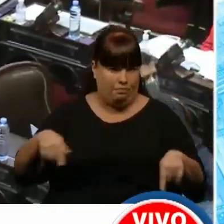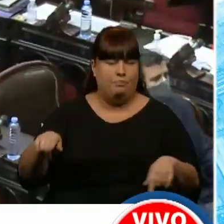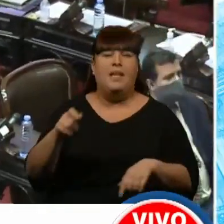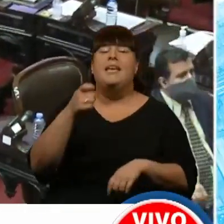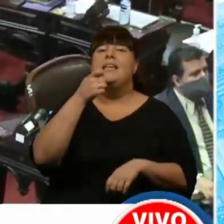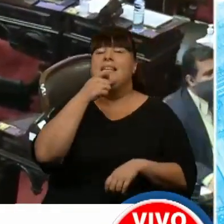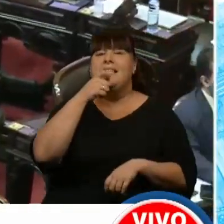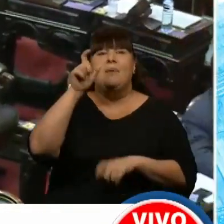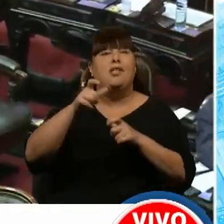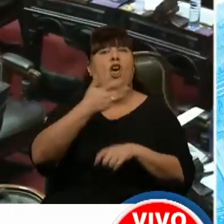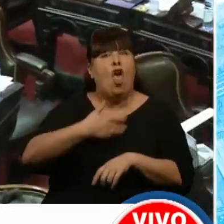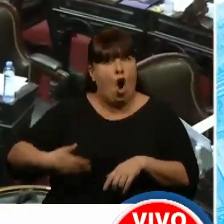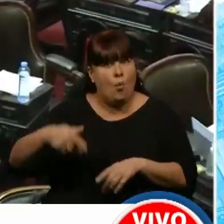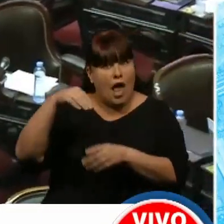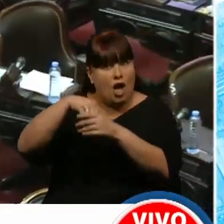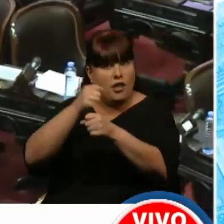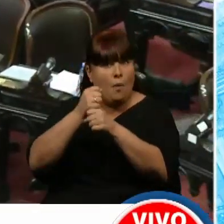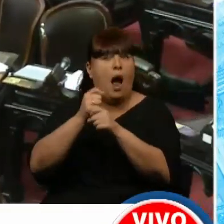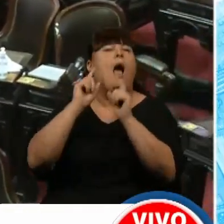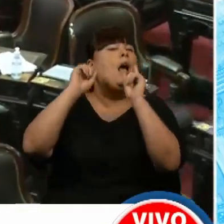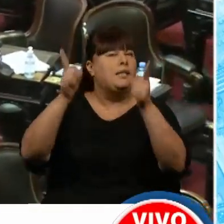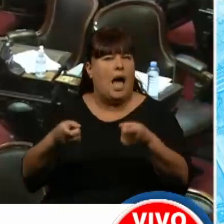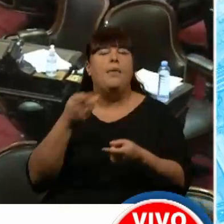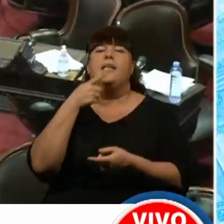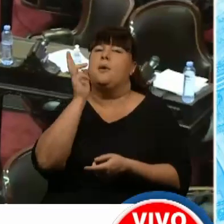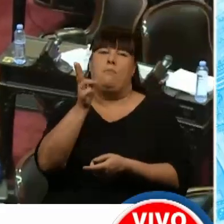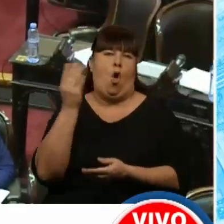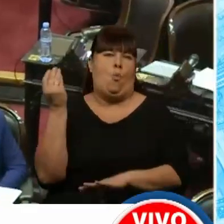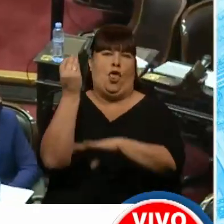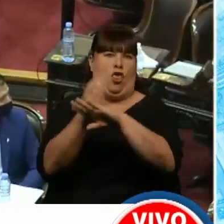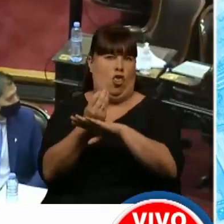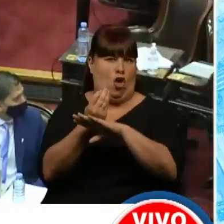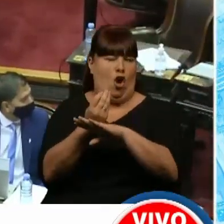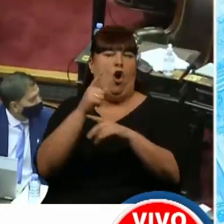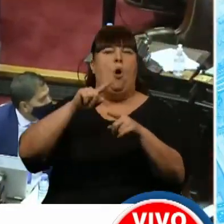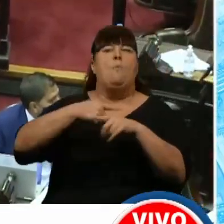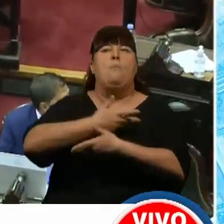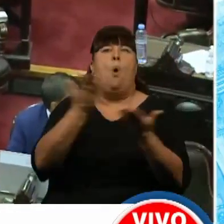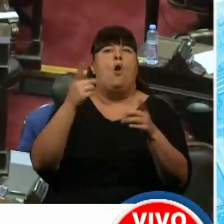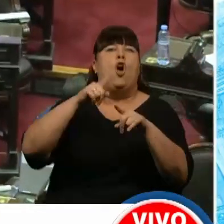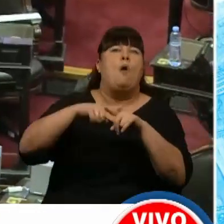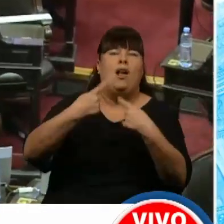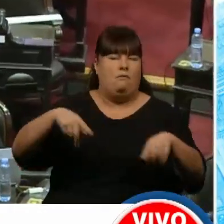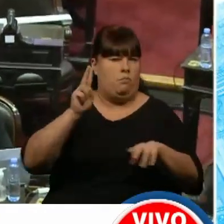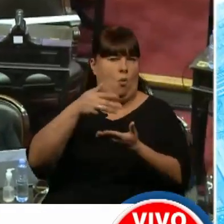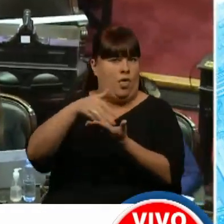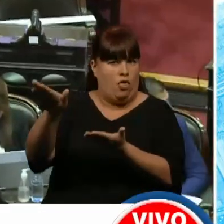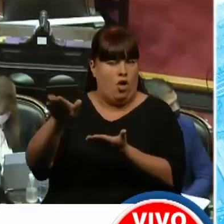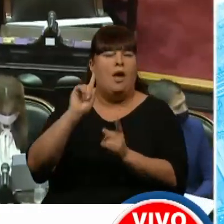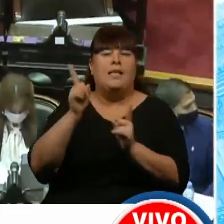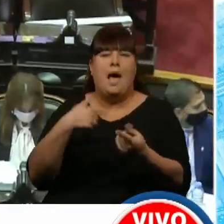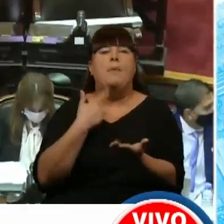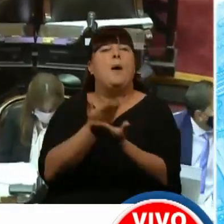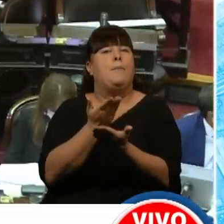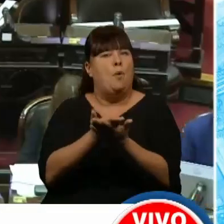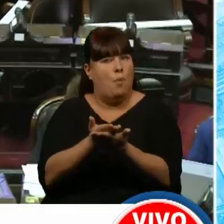que sean funcionarios, también pedimos la inhabilitación para ocupar cargos públicos y